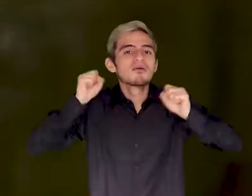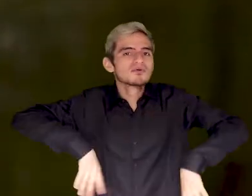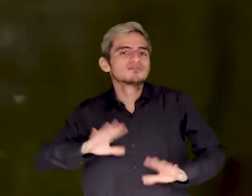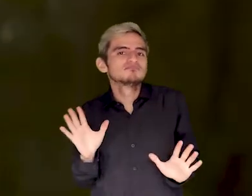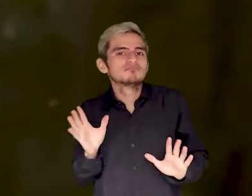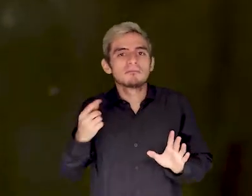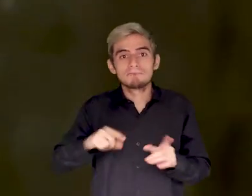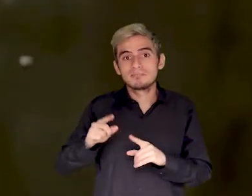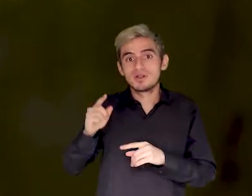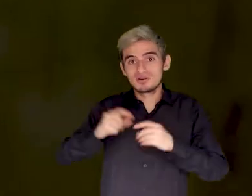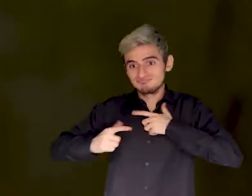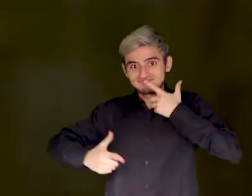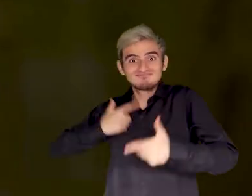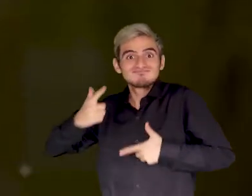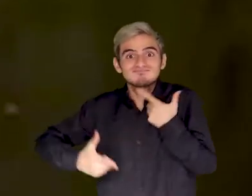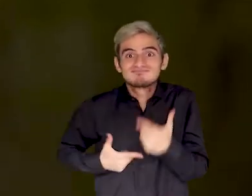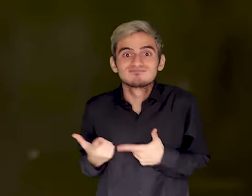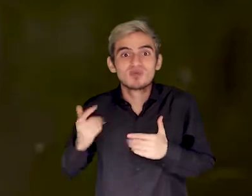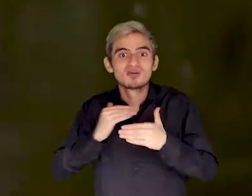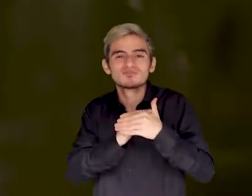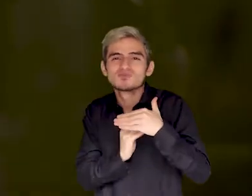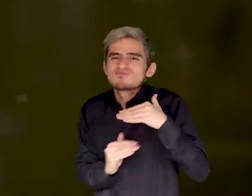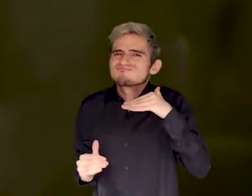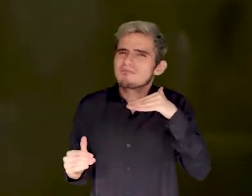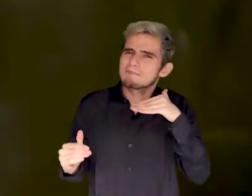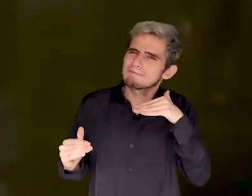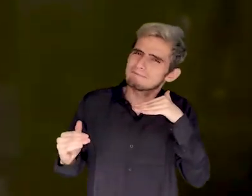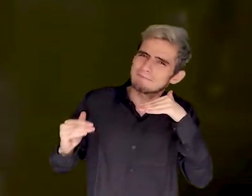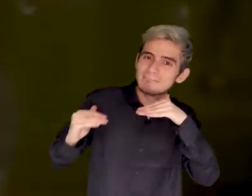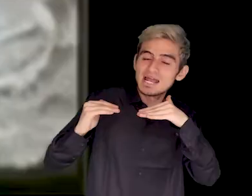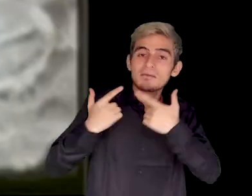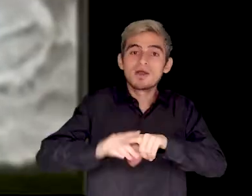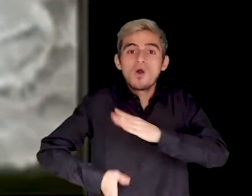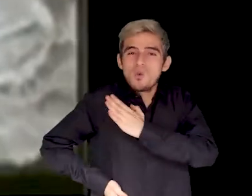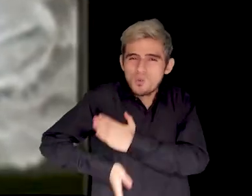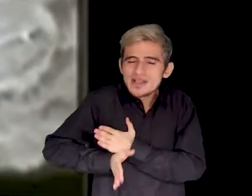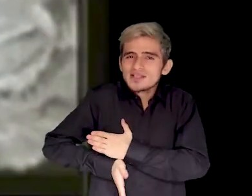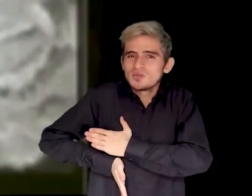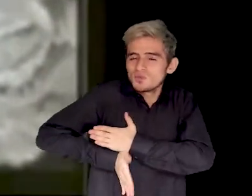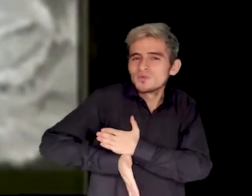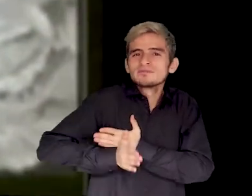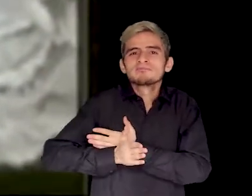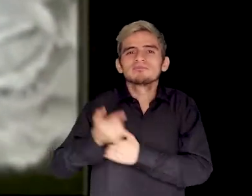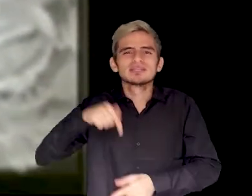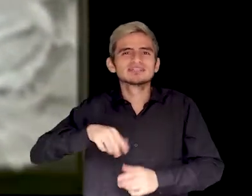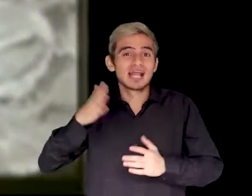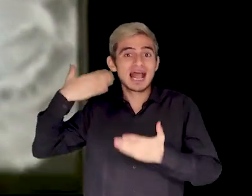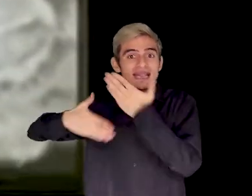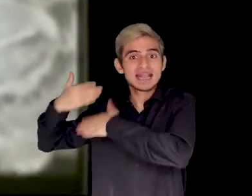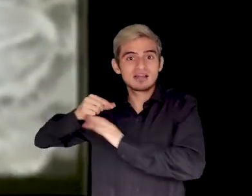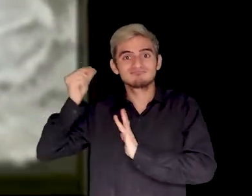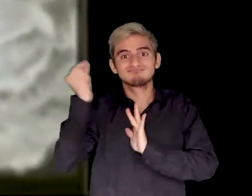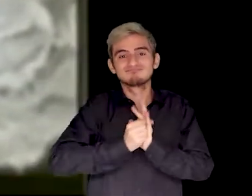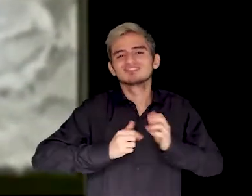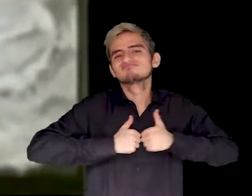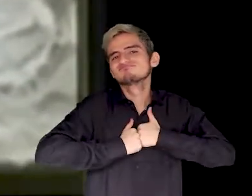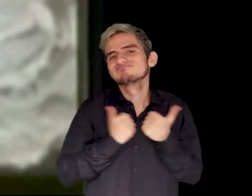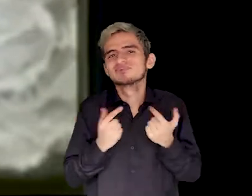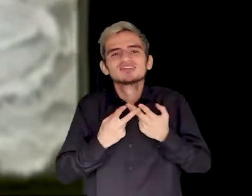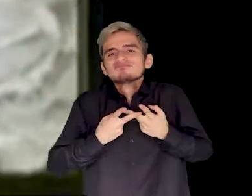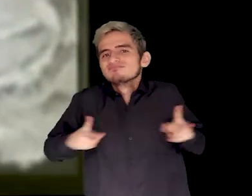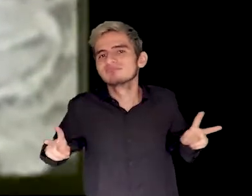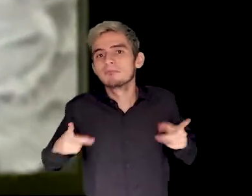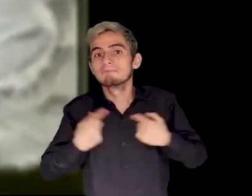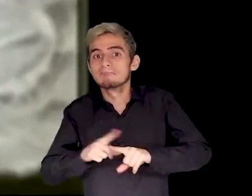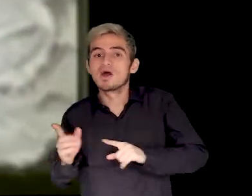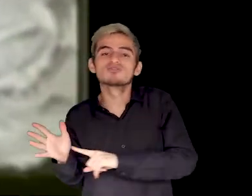dejaron completamente a cargo. Sin embargo, las luchas de género para Alice no acababan aún. Cuando se separó de su esposo, los libros